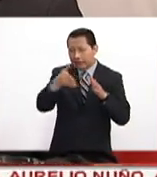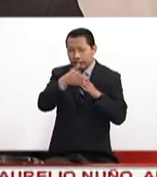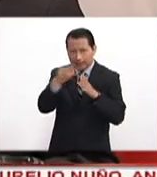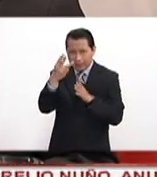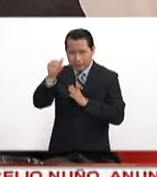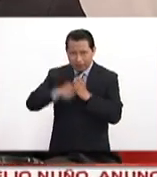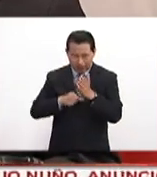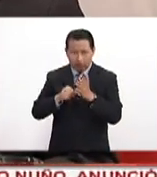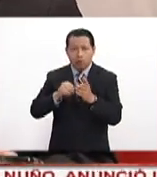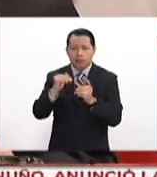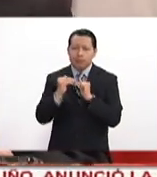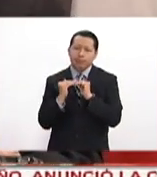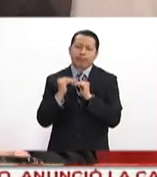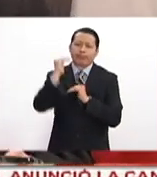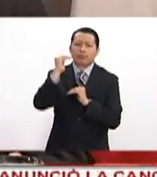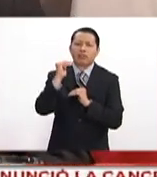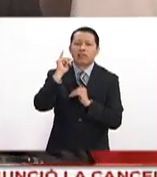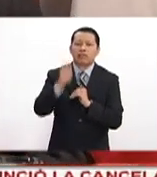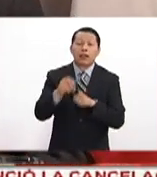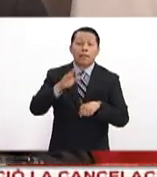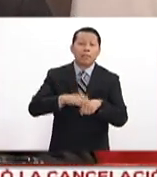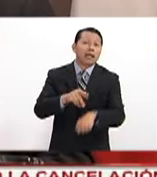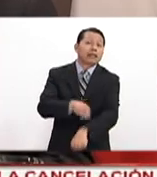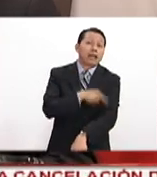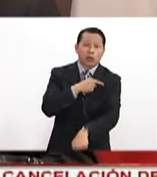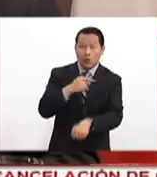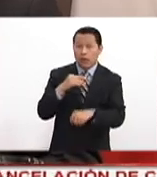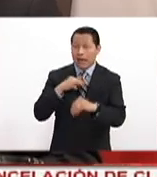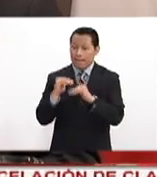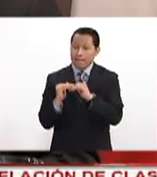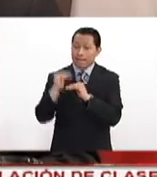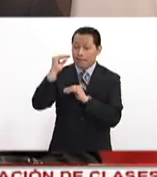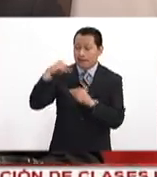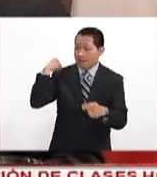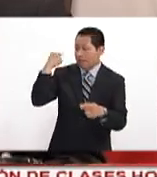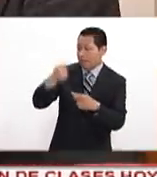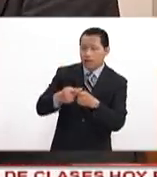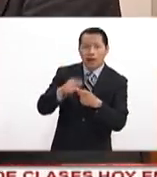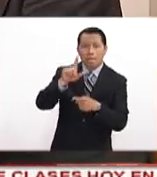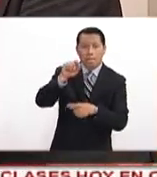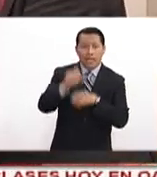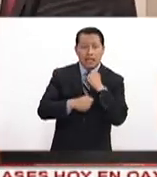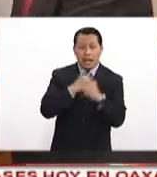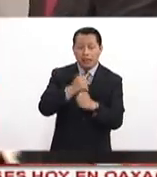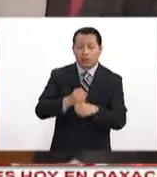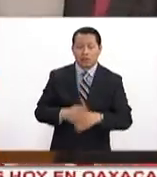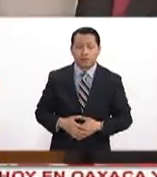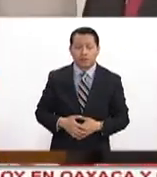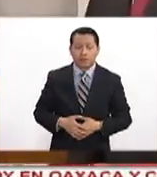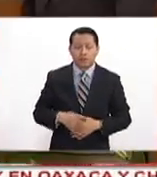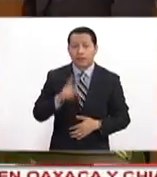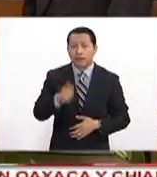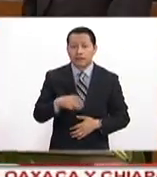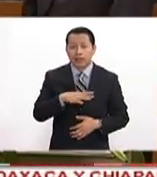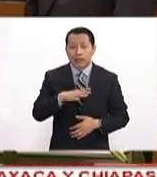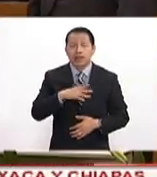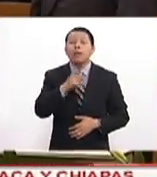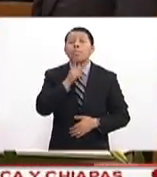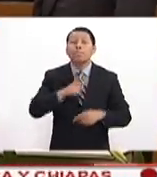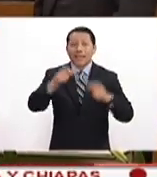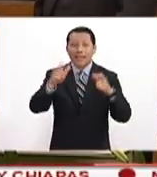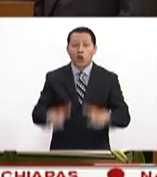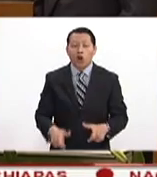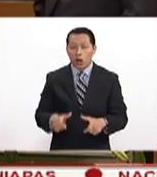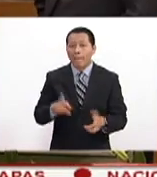anual consecutivo, el periodo más largo de crecimiento desde hace más de 2 décadas. contempla que el precio de la mezcla mexicana de